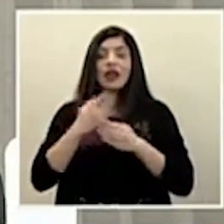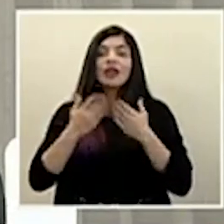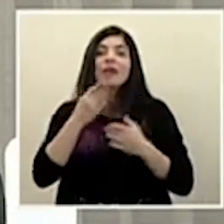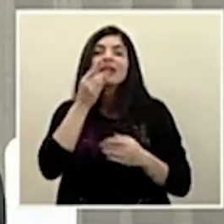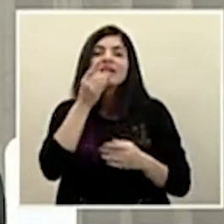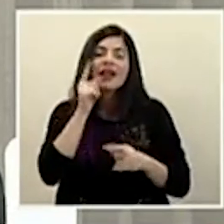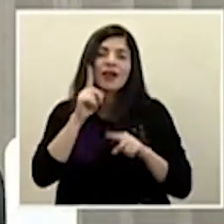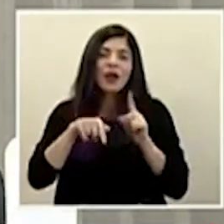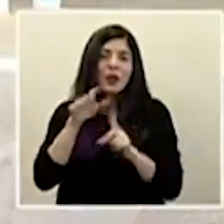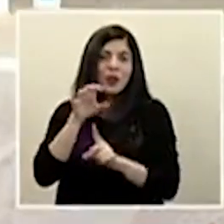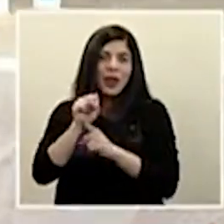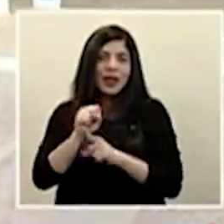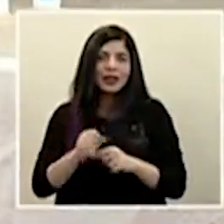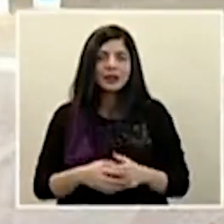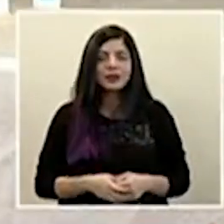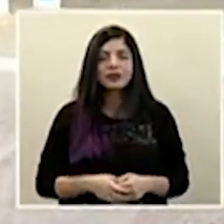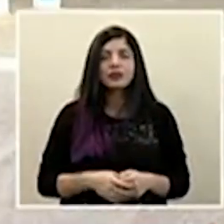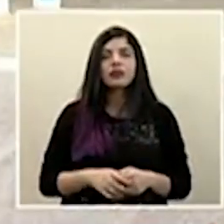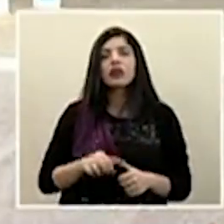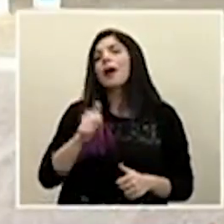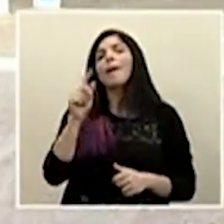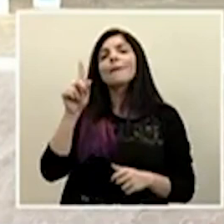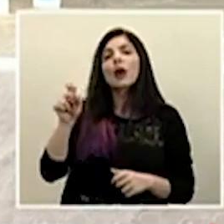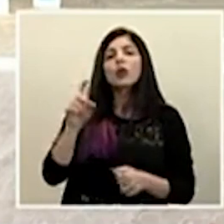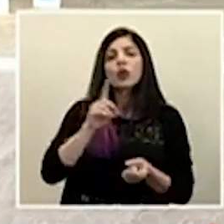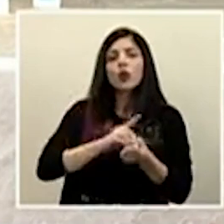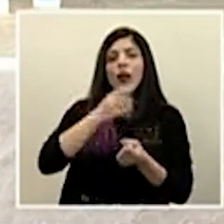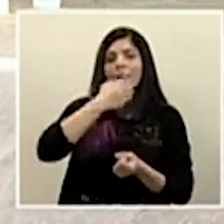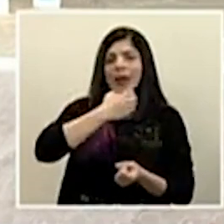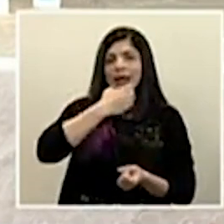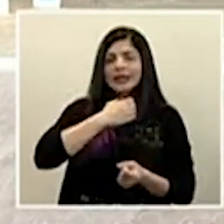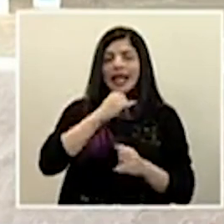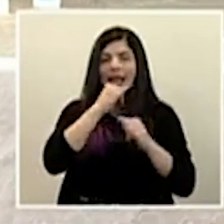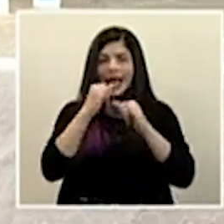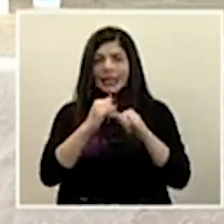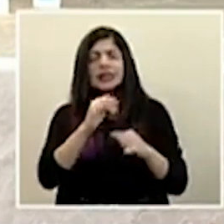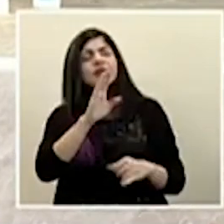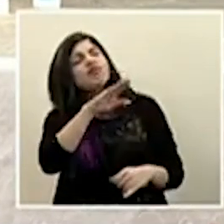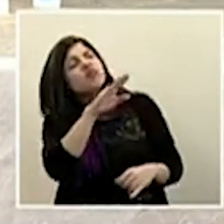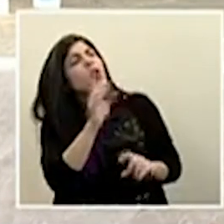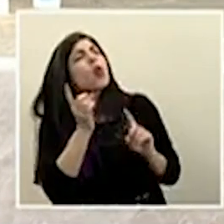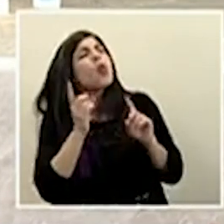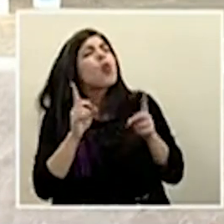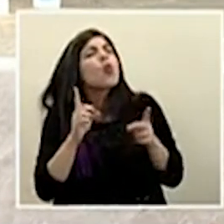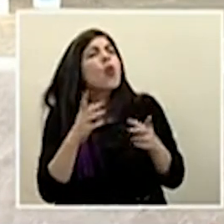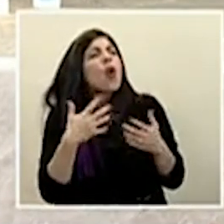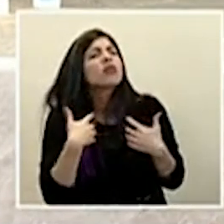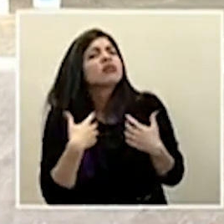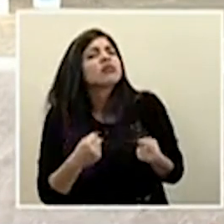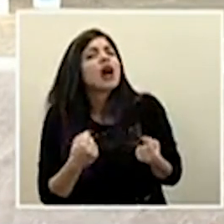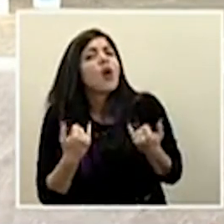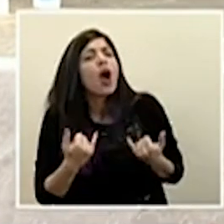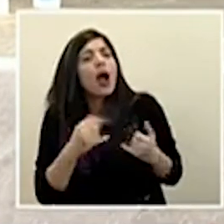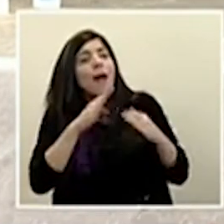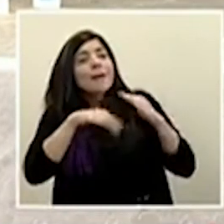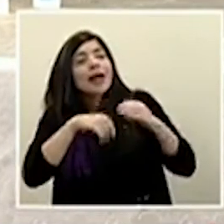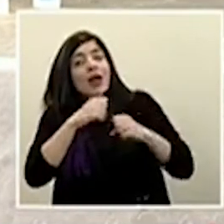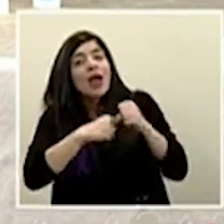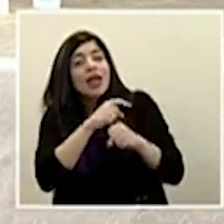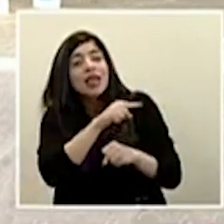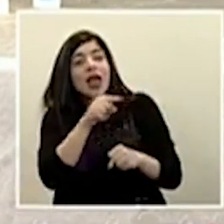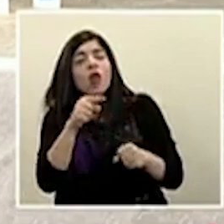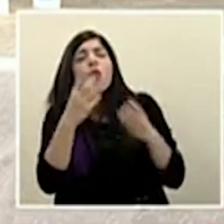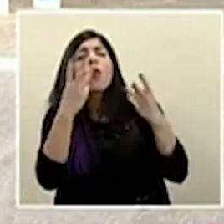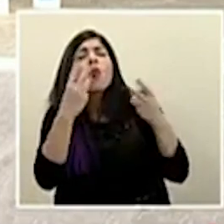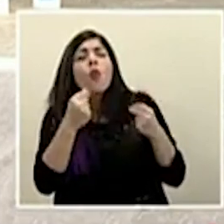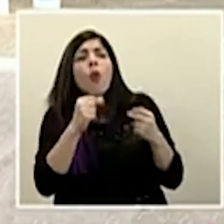salivales. Consulta para el doctor Macaya de Extra Noticias. ¿Cuál es el estado de salud de los menores? De ellos, ¿cuántos